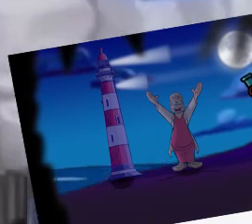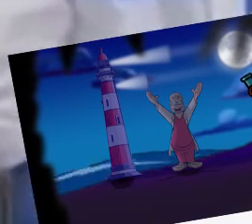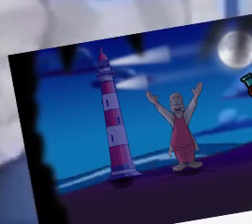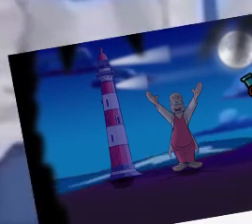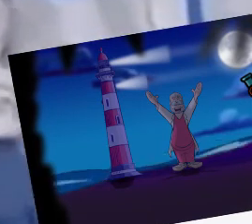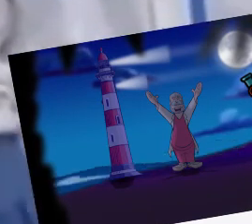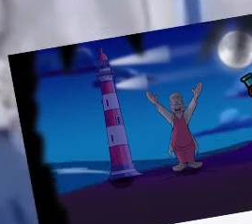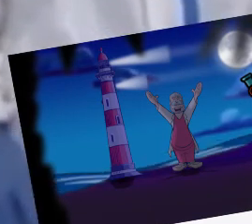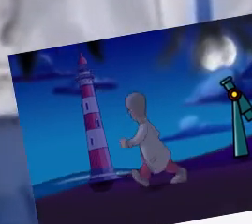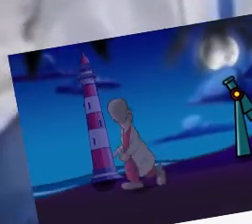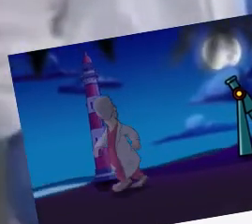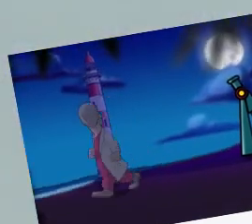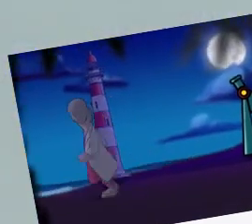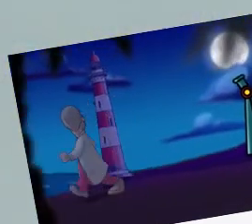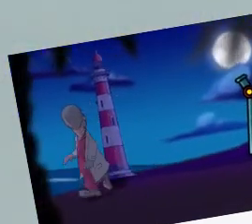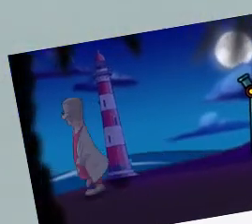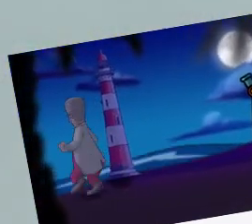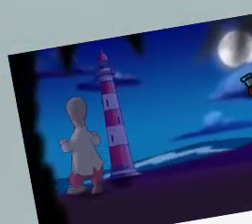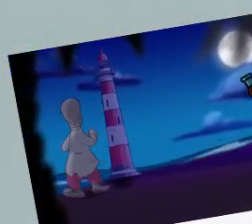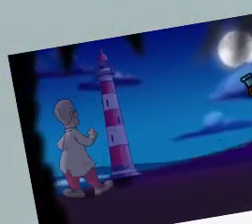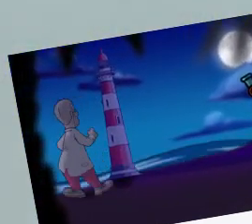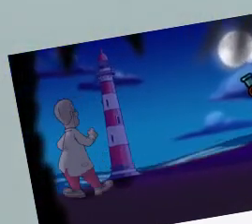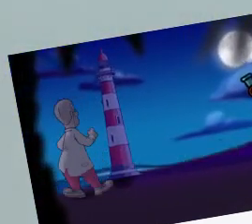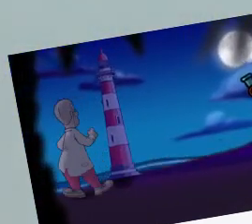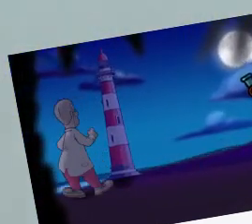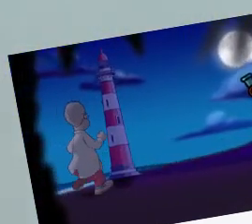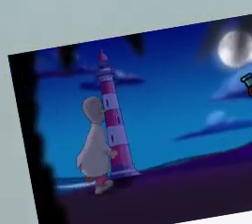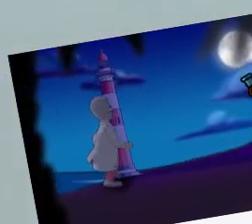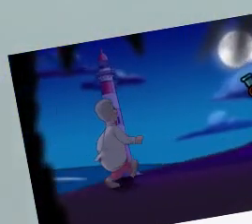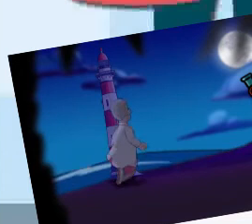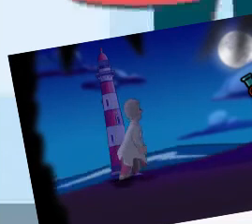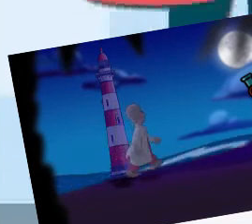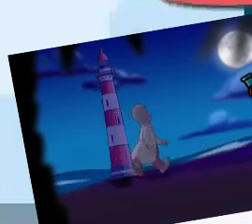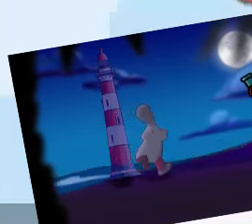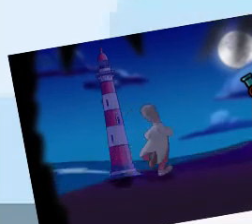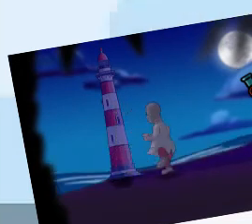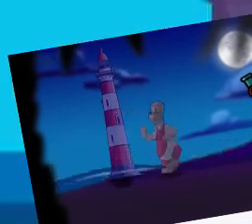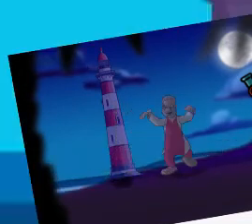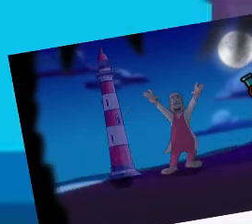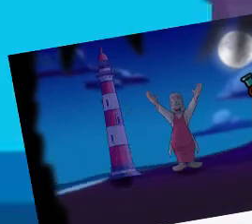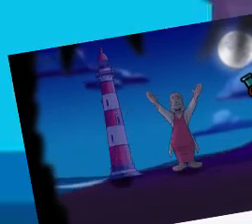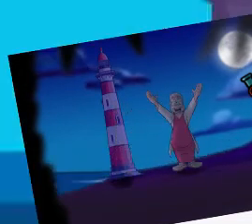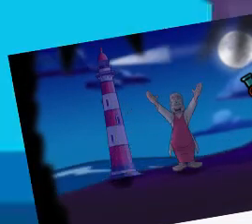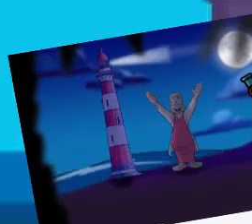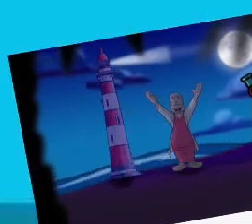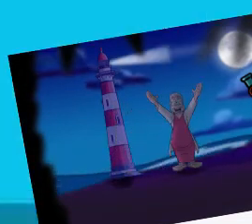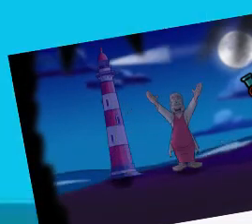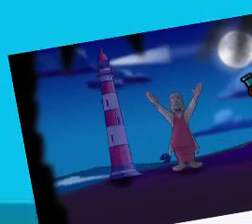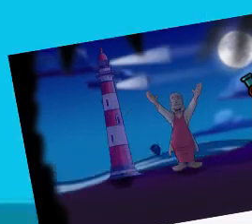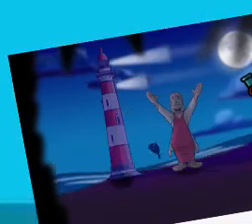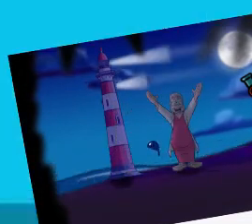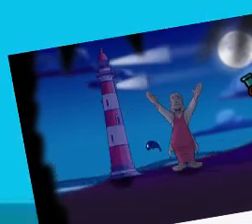las medidas de prevención, el aislamiento y se podrá salir únicamente con barbijo, máscara facial, el lavado